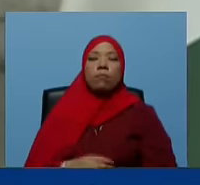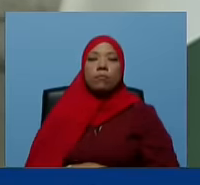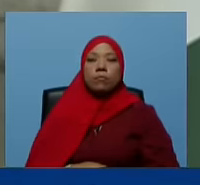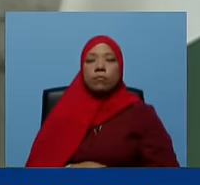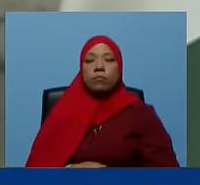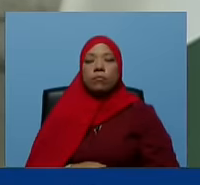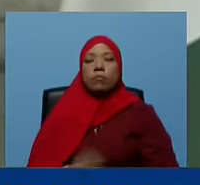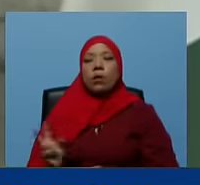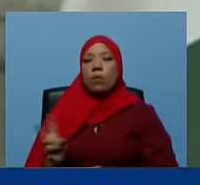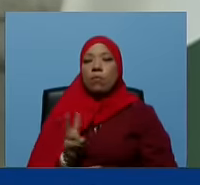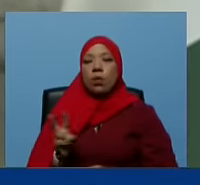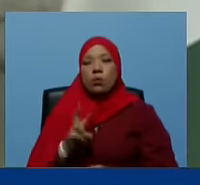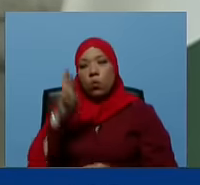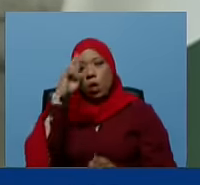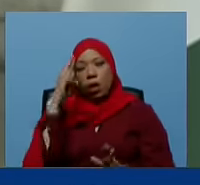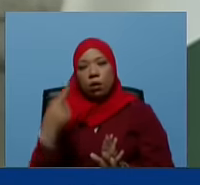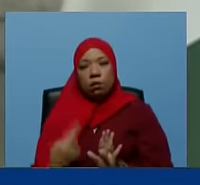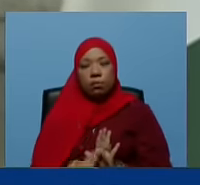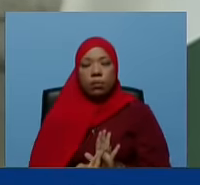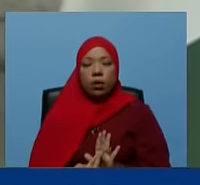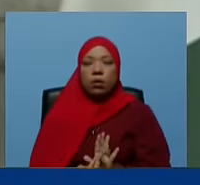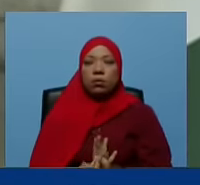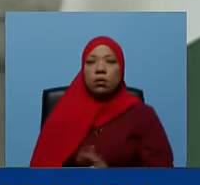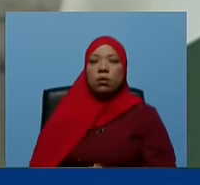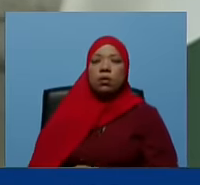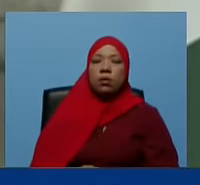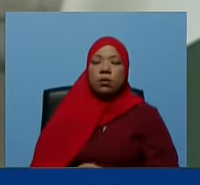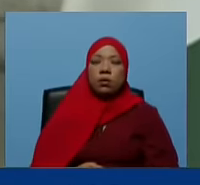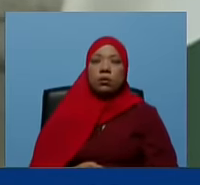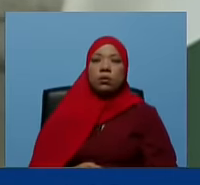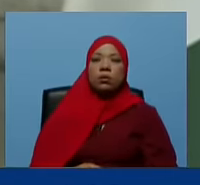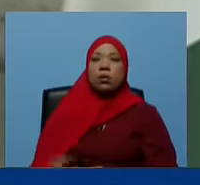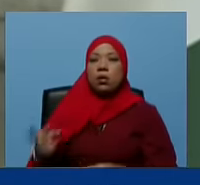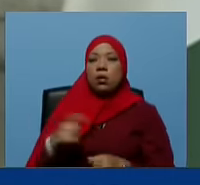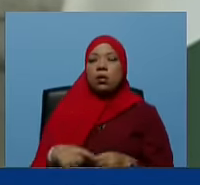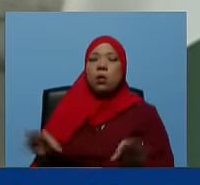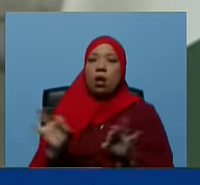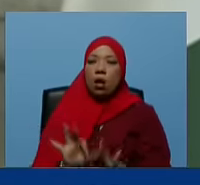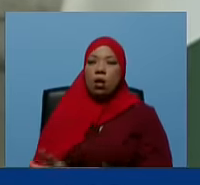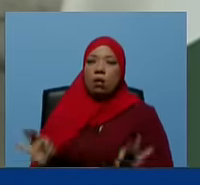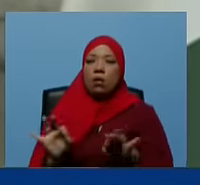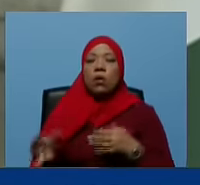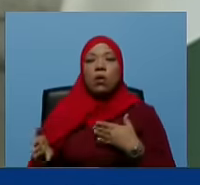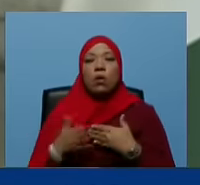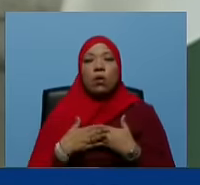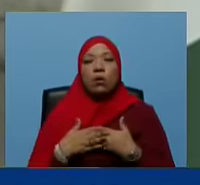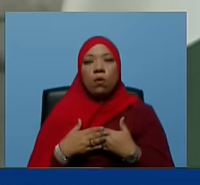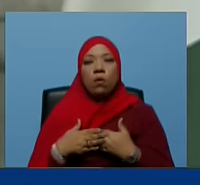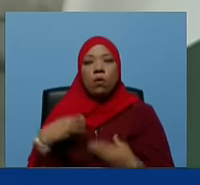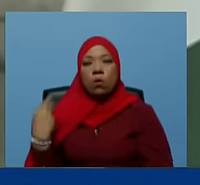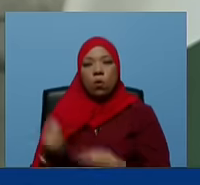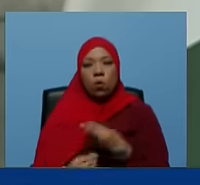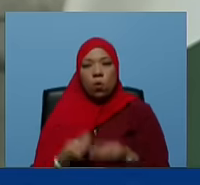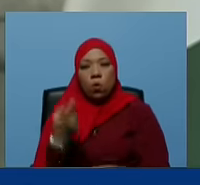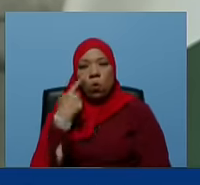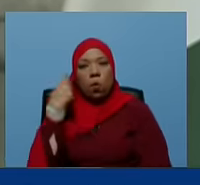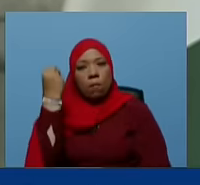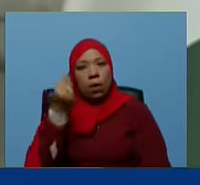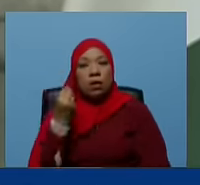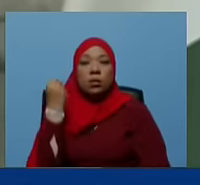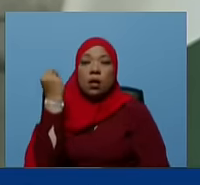Porque Venezuela se respeta. Nosotros no nos metemos en los asuntos internos de nadie. Ustedes jamás me verán